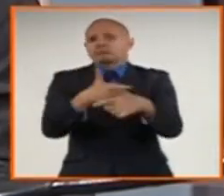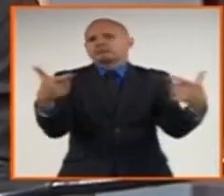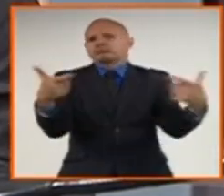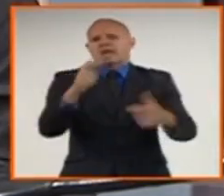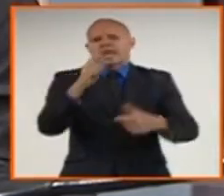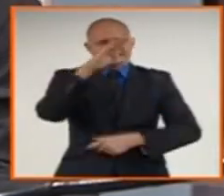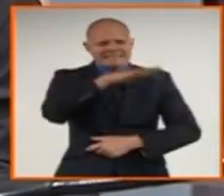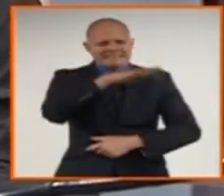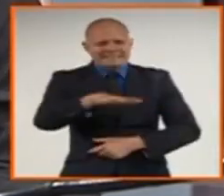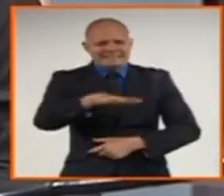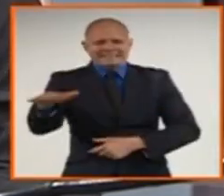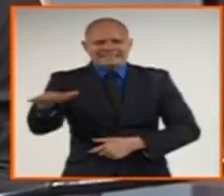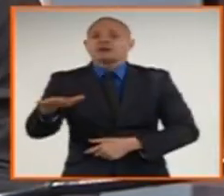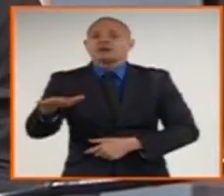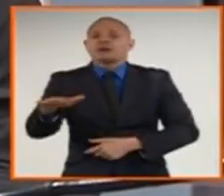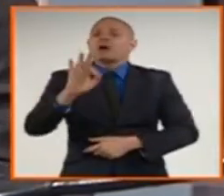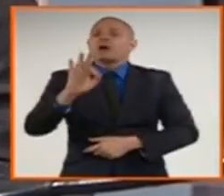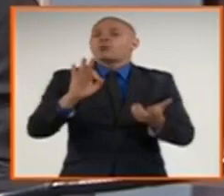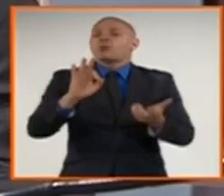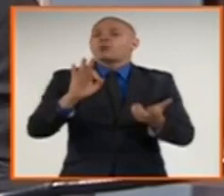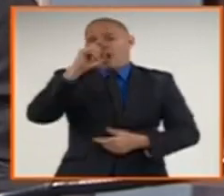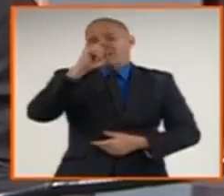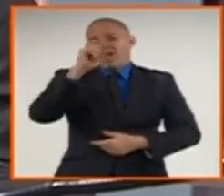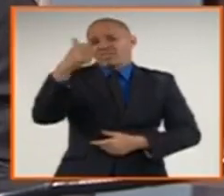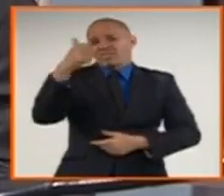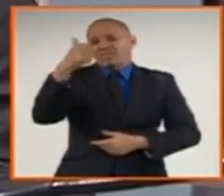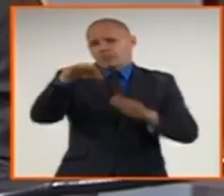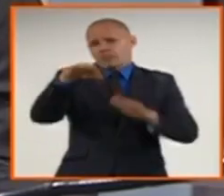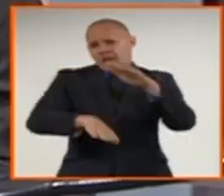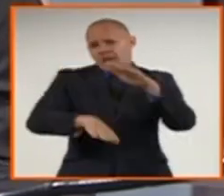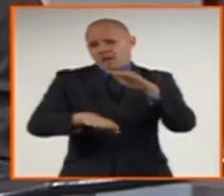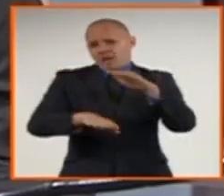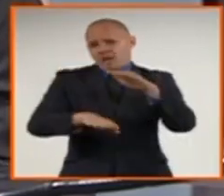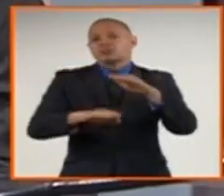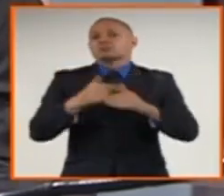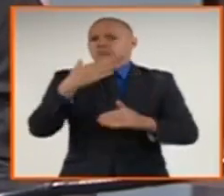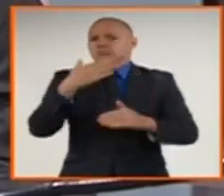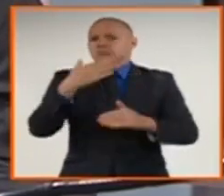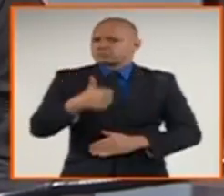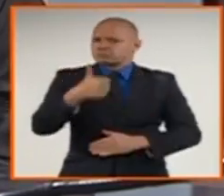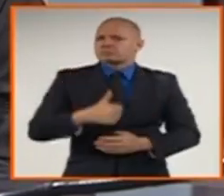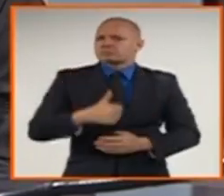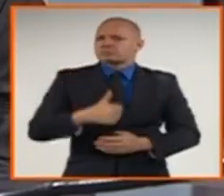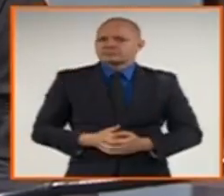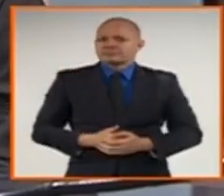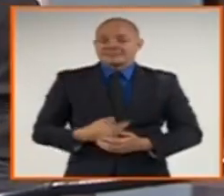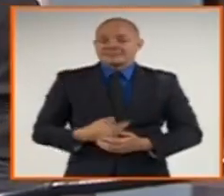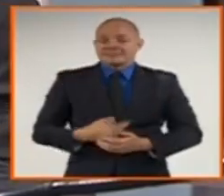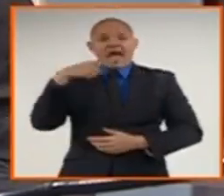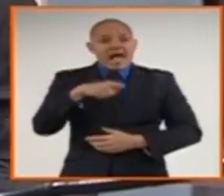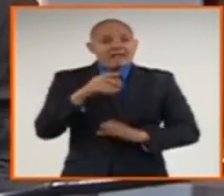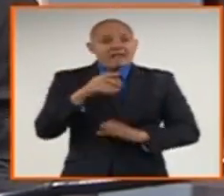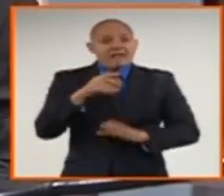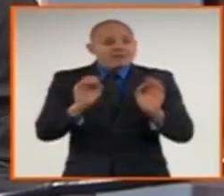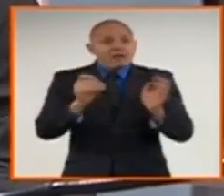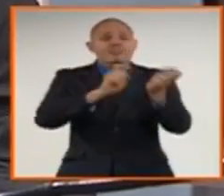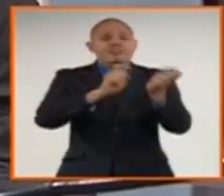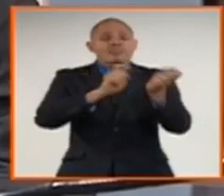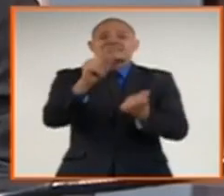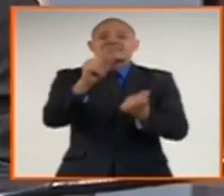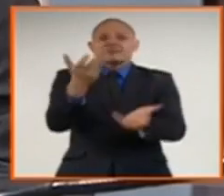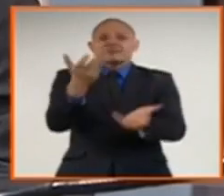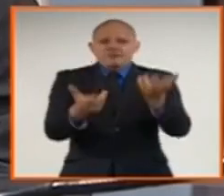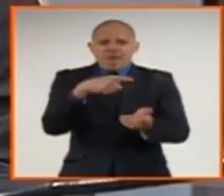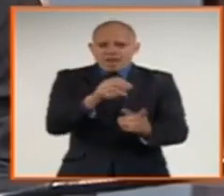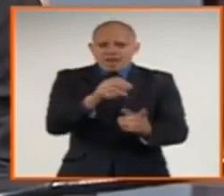de población por debajo de 10 años, o sea, entre 2 y 10 años. O sea, que estuvo el primer grupo de niños, fue muy emocionante,